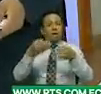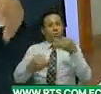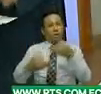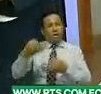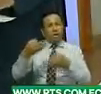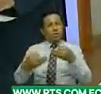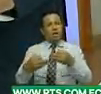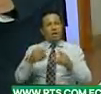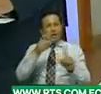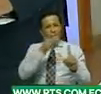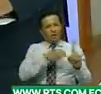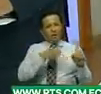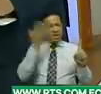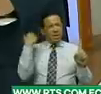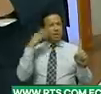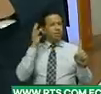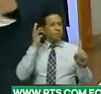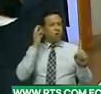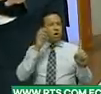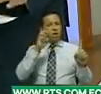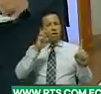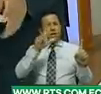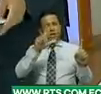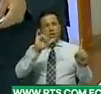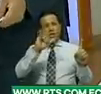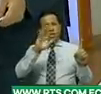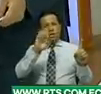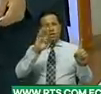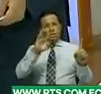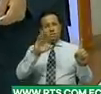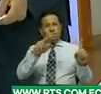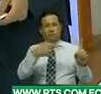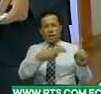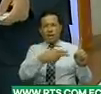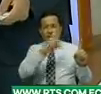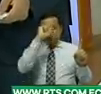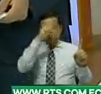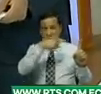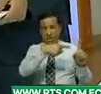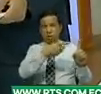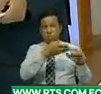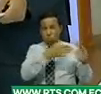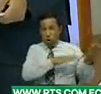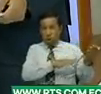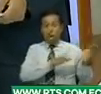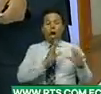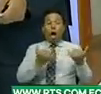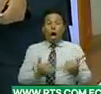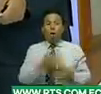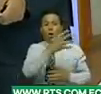los principales implicados está su esposo y el colaborador de una funeraria que se hizo cargo del cadáver.